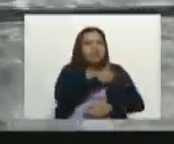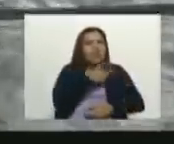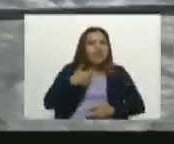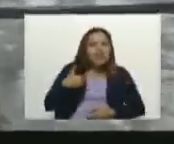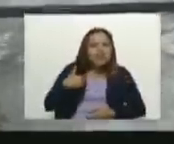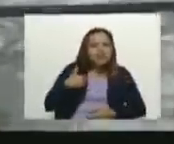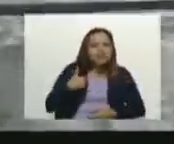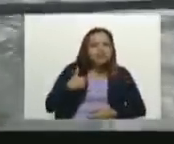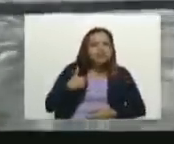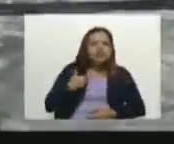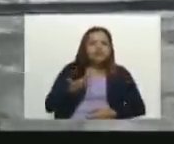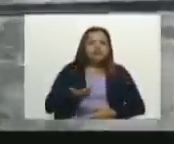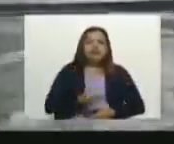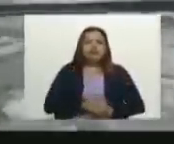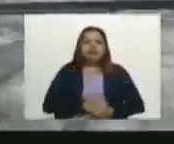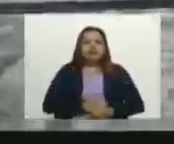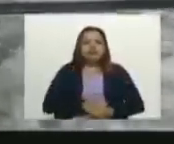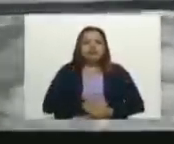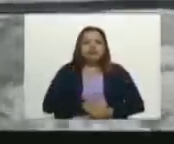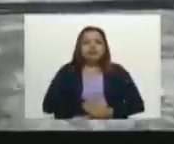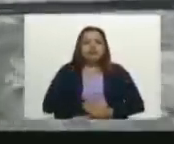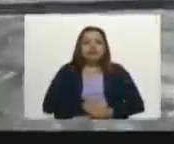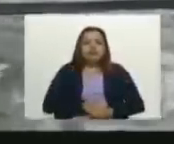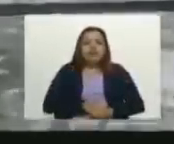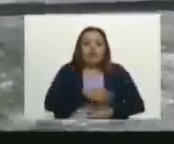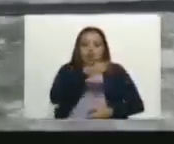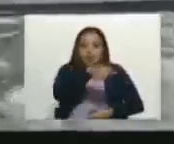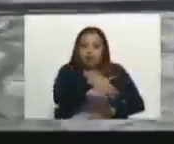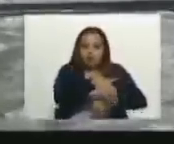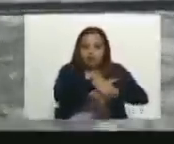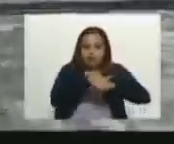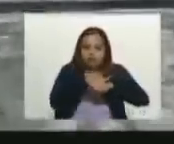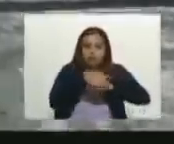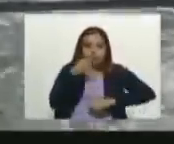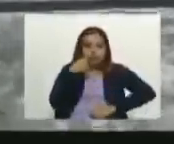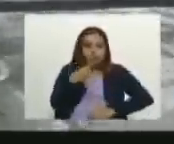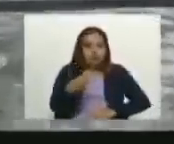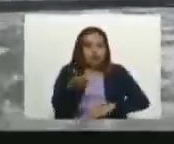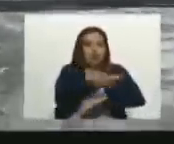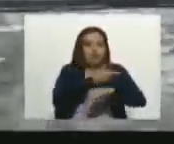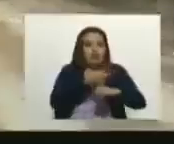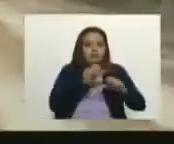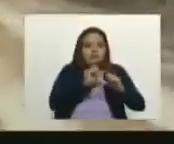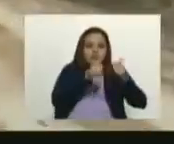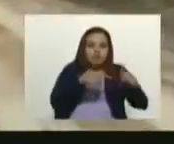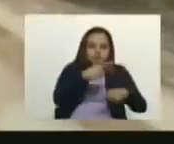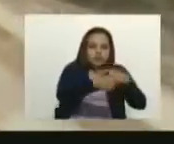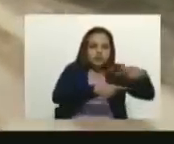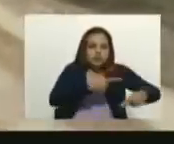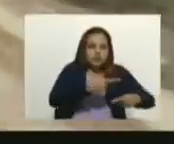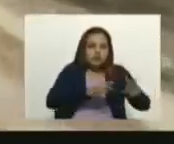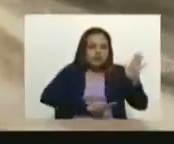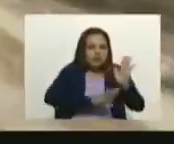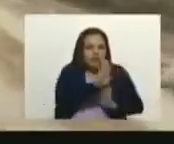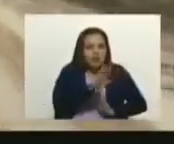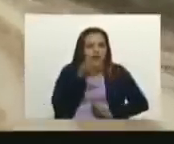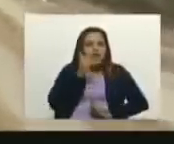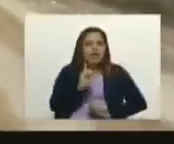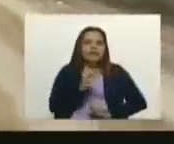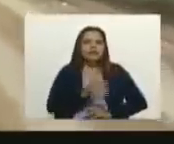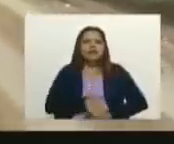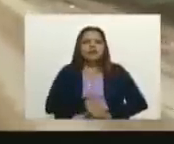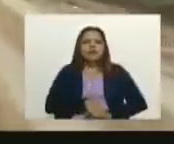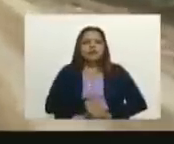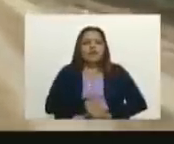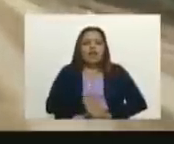puede nadie, presidente. Y en Trujillo, como dice el gobernador, llegó el progreso. Hubo un conjunto